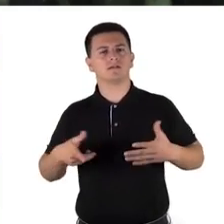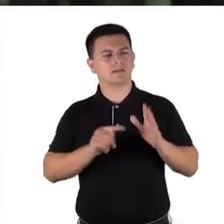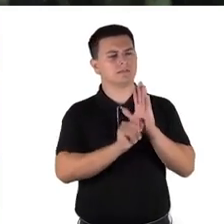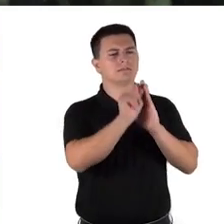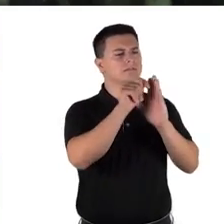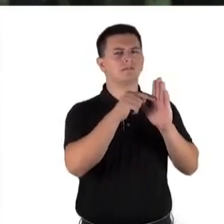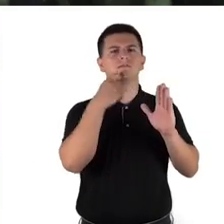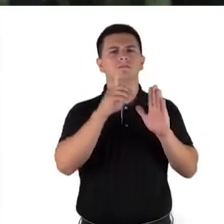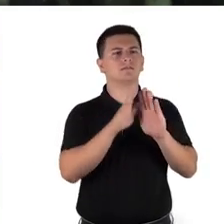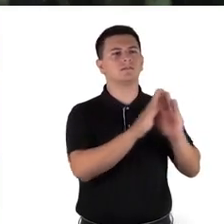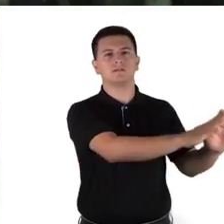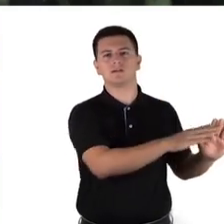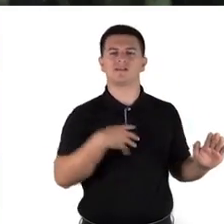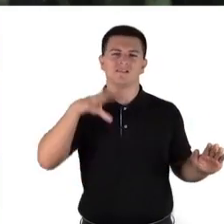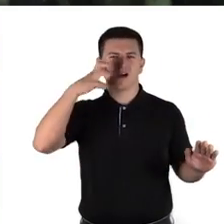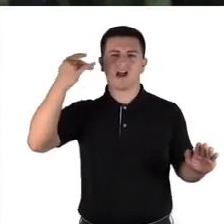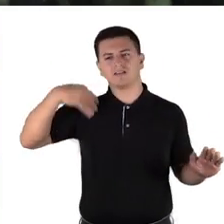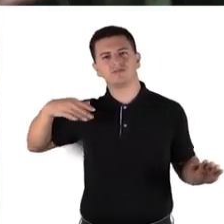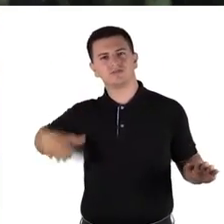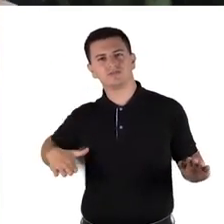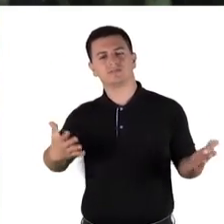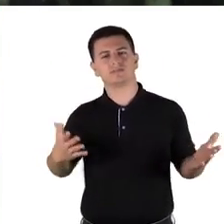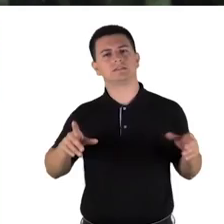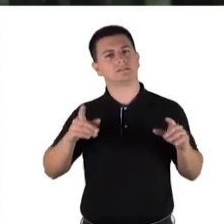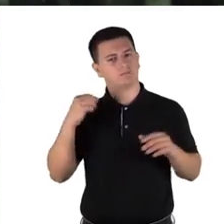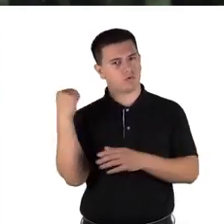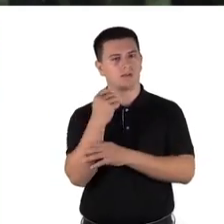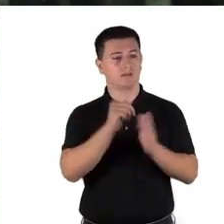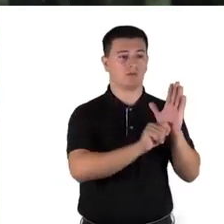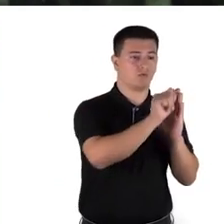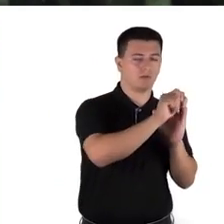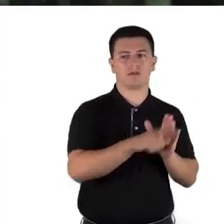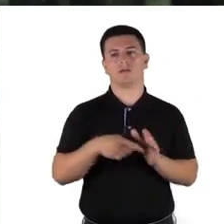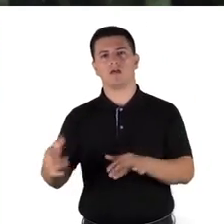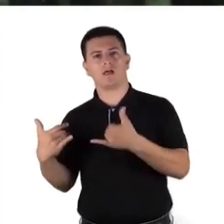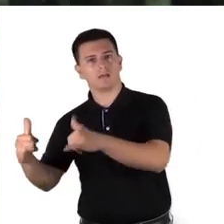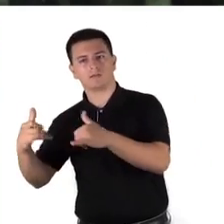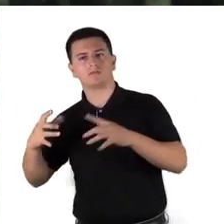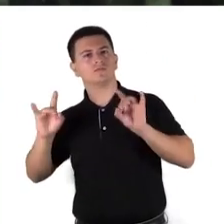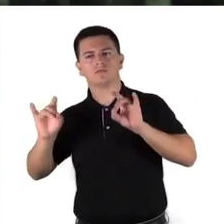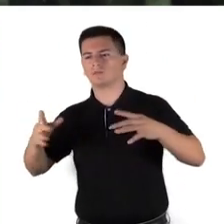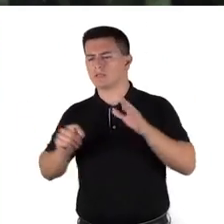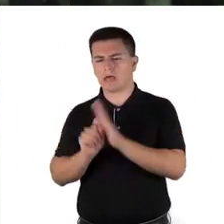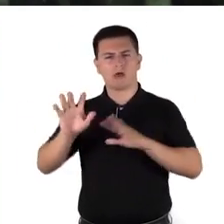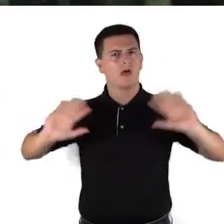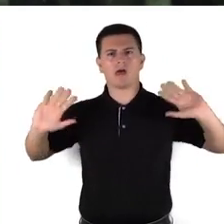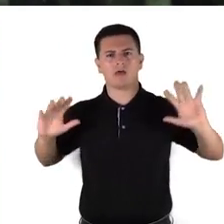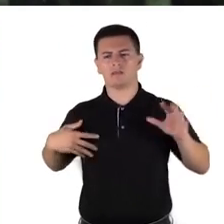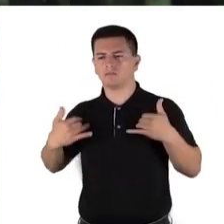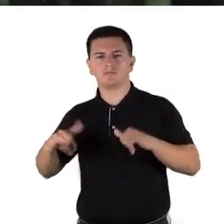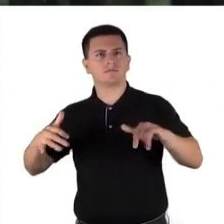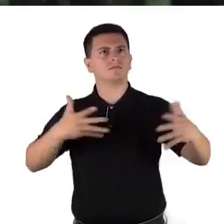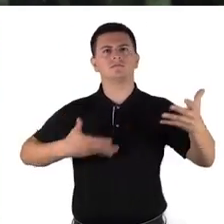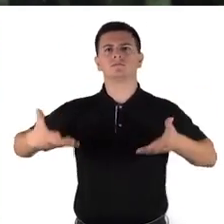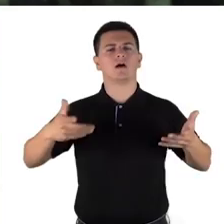cuestiones básicas, esos juegos, tu caída en miedo, cosas que hacíamos. Claro, cosas que hacíamos cuando. Como darle valor a ambas cosas, porque ambas